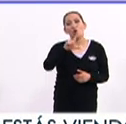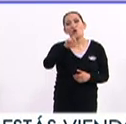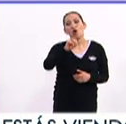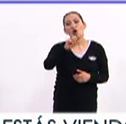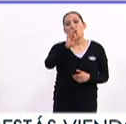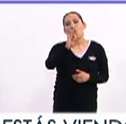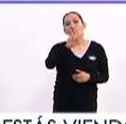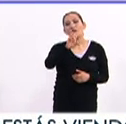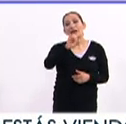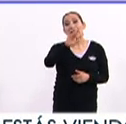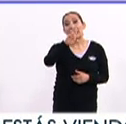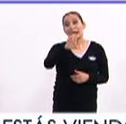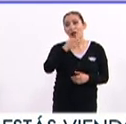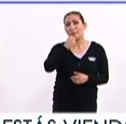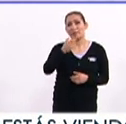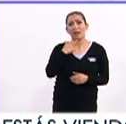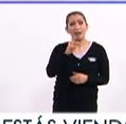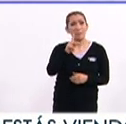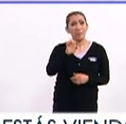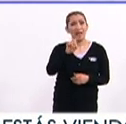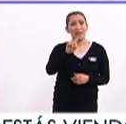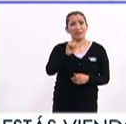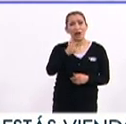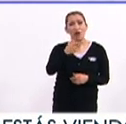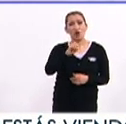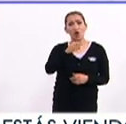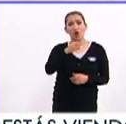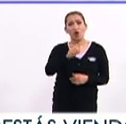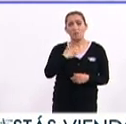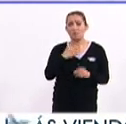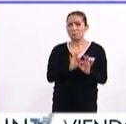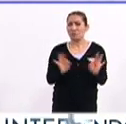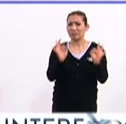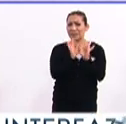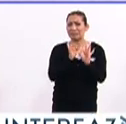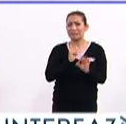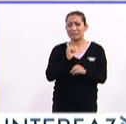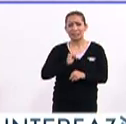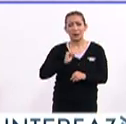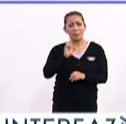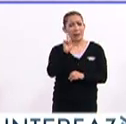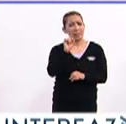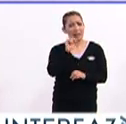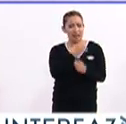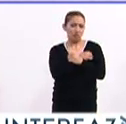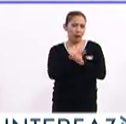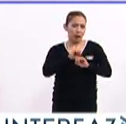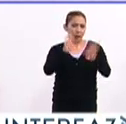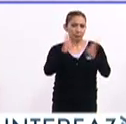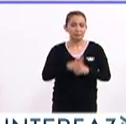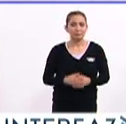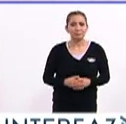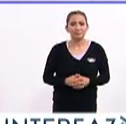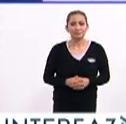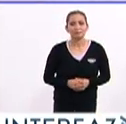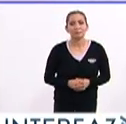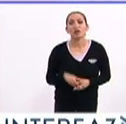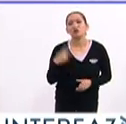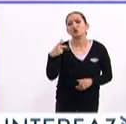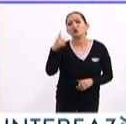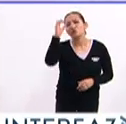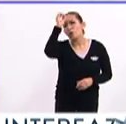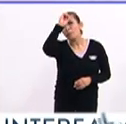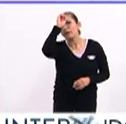Freire es uno de los pedagogos muy relevantes en este siglo XX en educación, por supuesto. Según